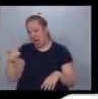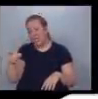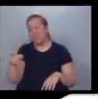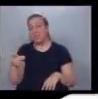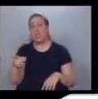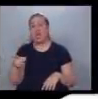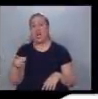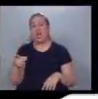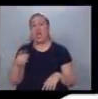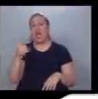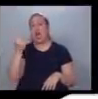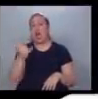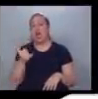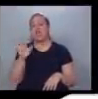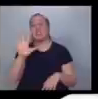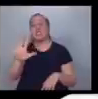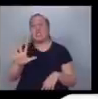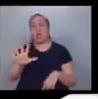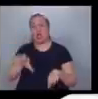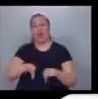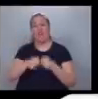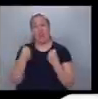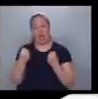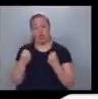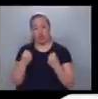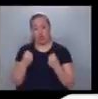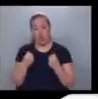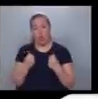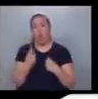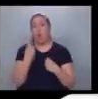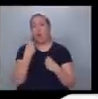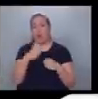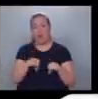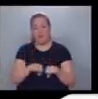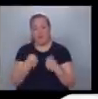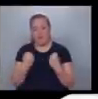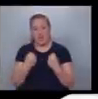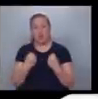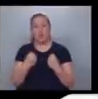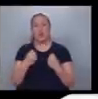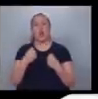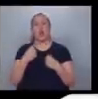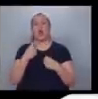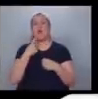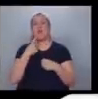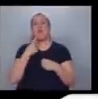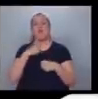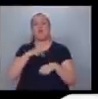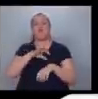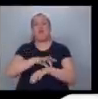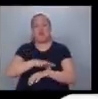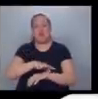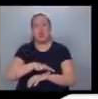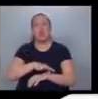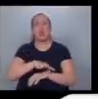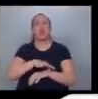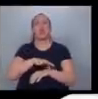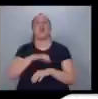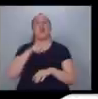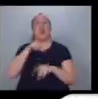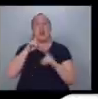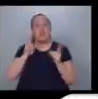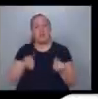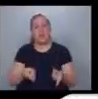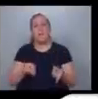tenemos 5 con fracturas, o sea, uno fractura de clavícula, uno fractura de muñeca, otro de clavícula, uno